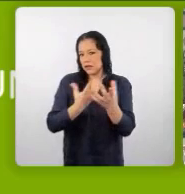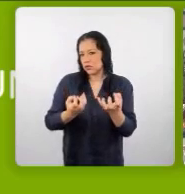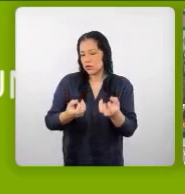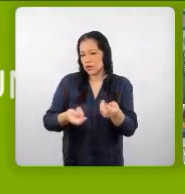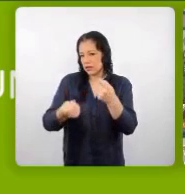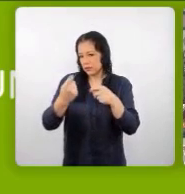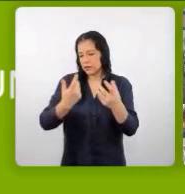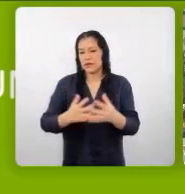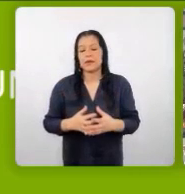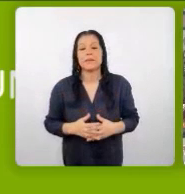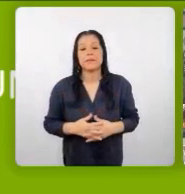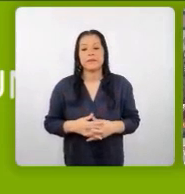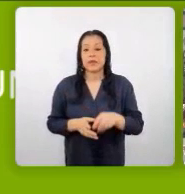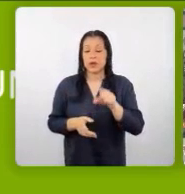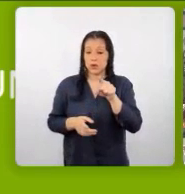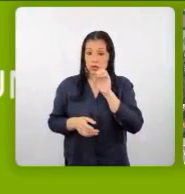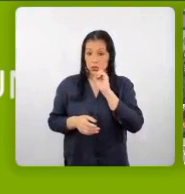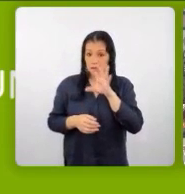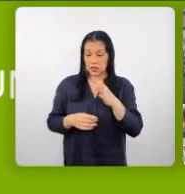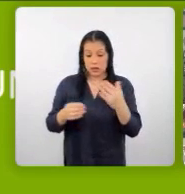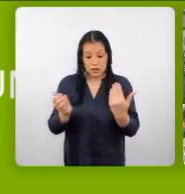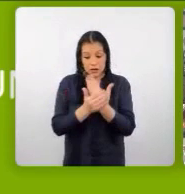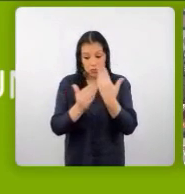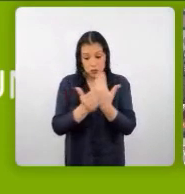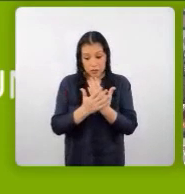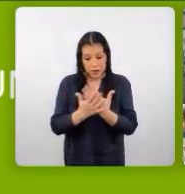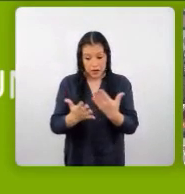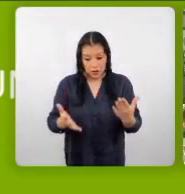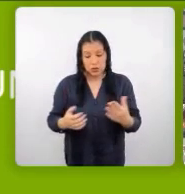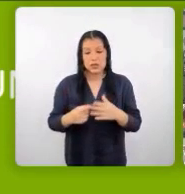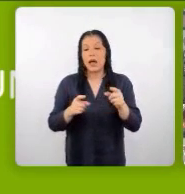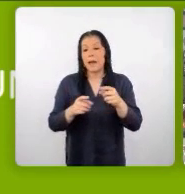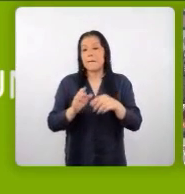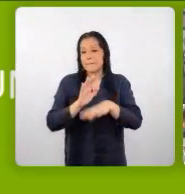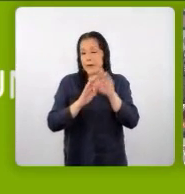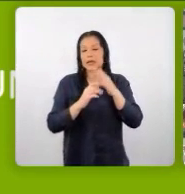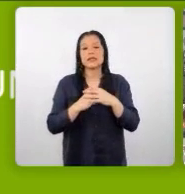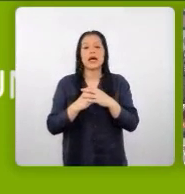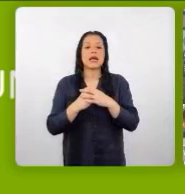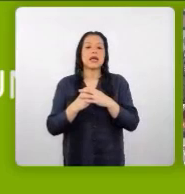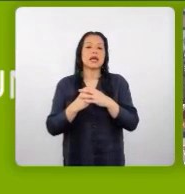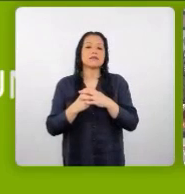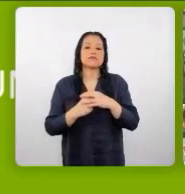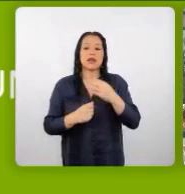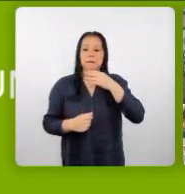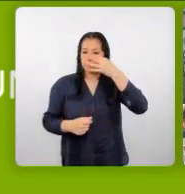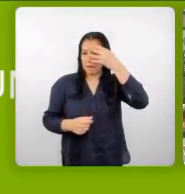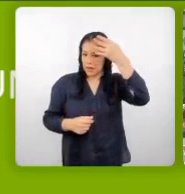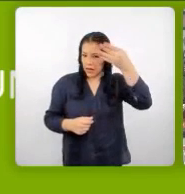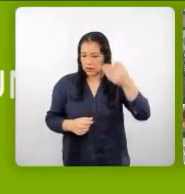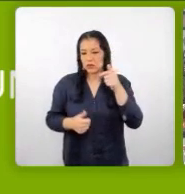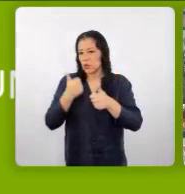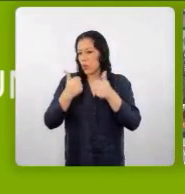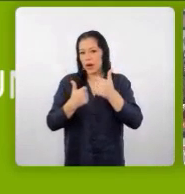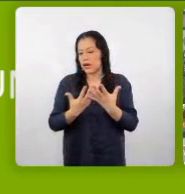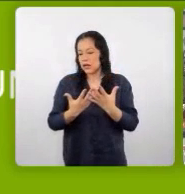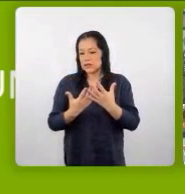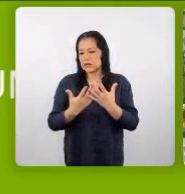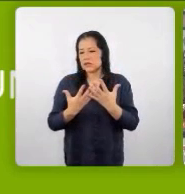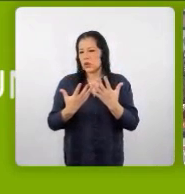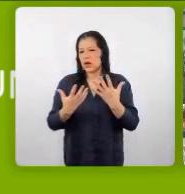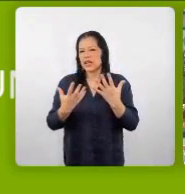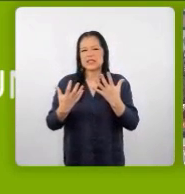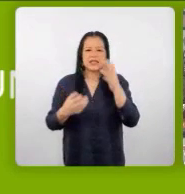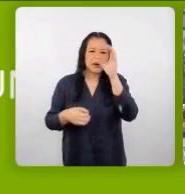María José, la tendencia, o por lo menos en Emiratos Árabes Unidos y en la región, la tendencia que se está buscando hoy por hoy